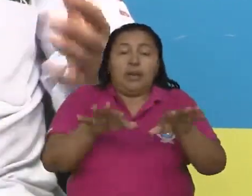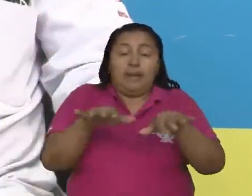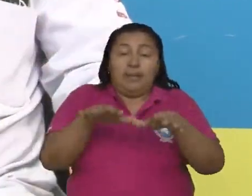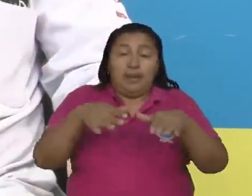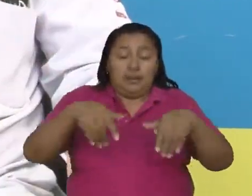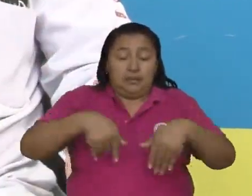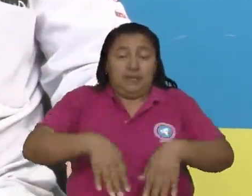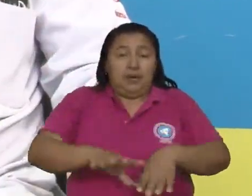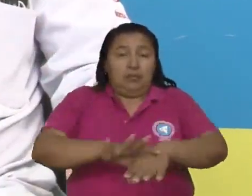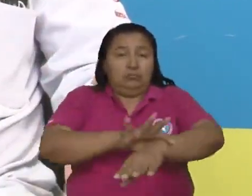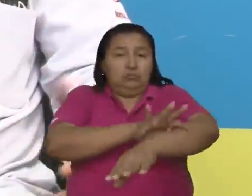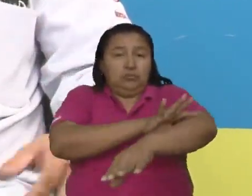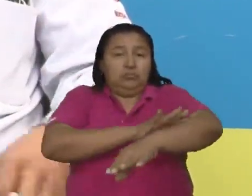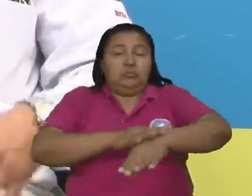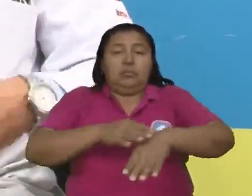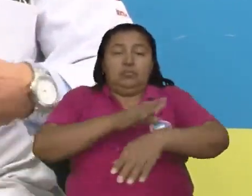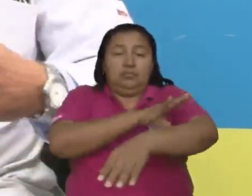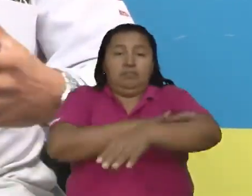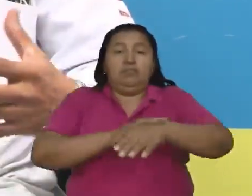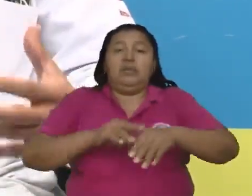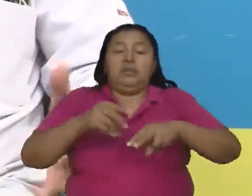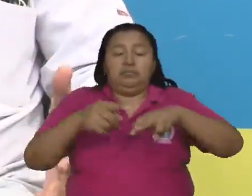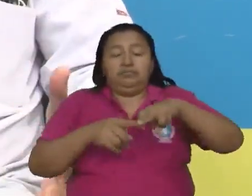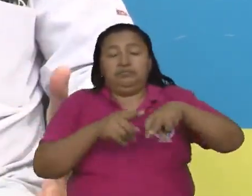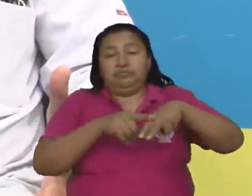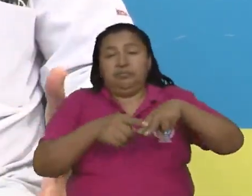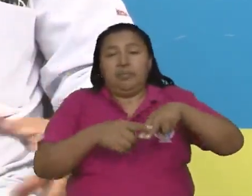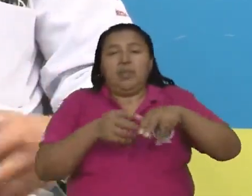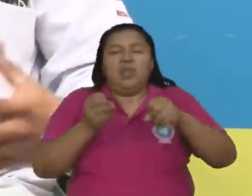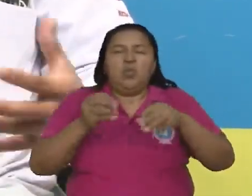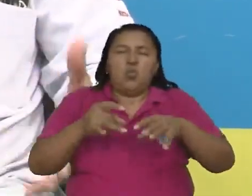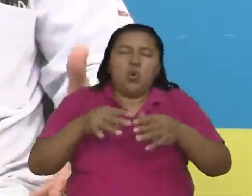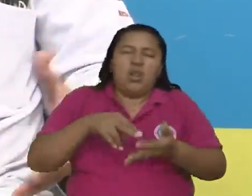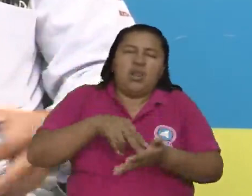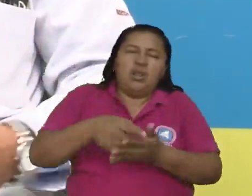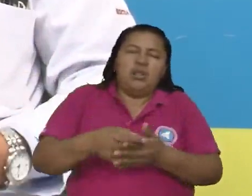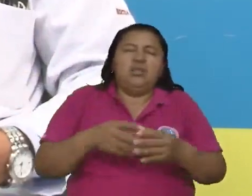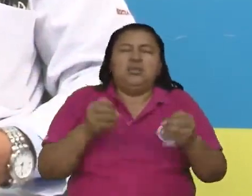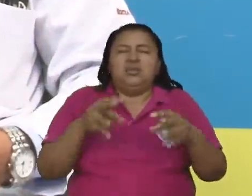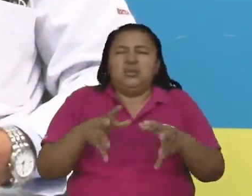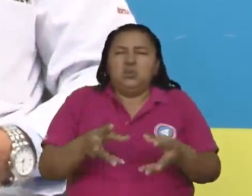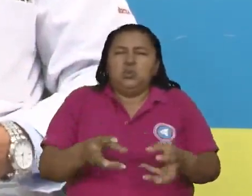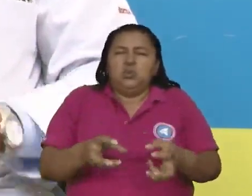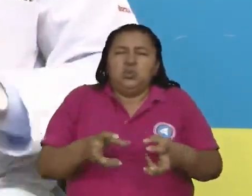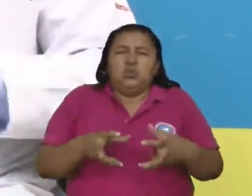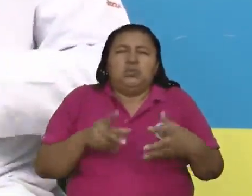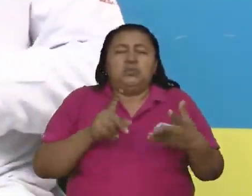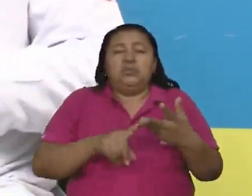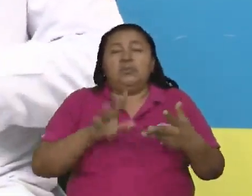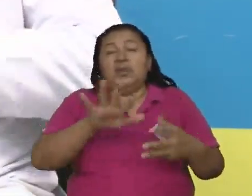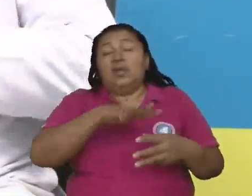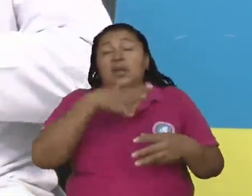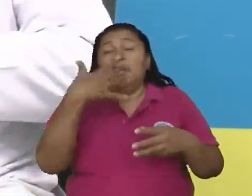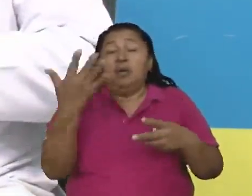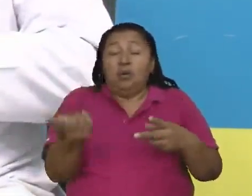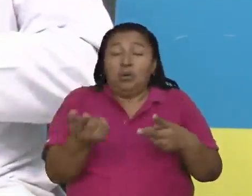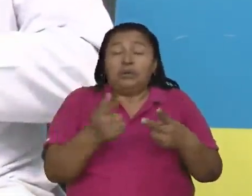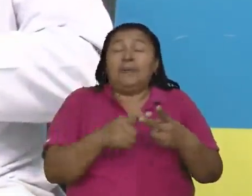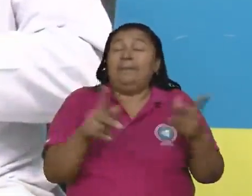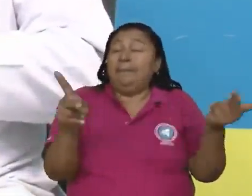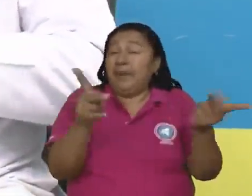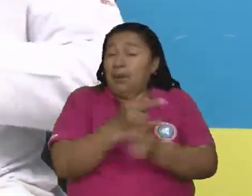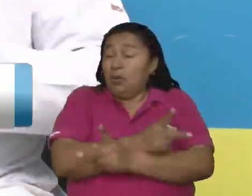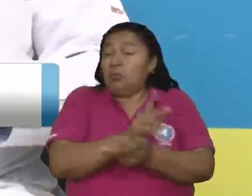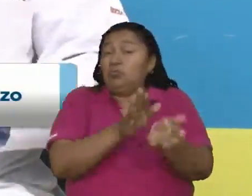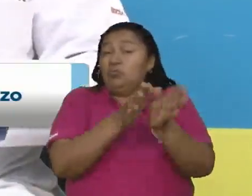de inflamación de las piernas, se acompaña de mucho dolor al caminar, se enrojecimiento de las piernas. Y la otra entidad, que es la más mortal,